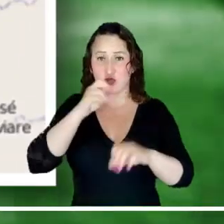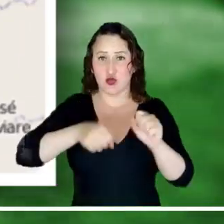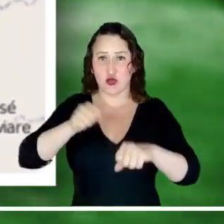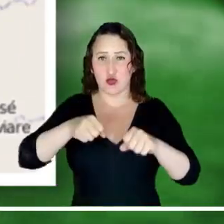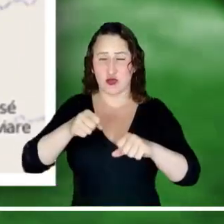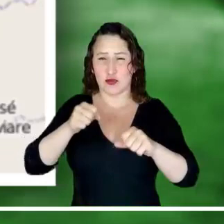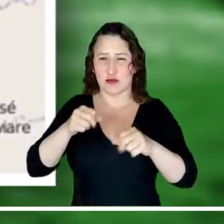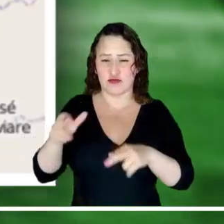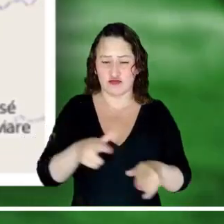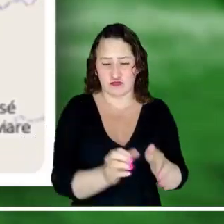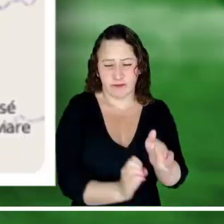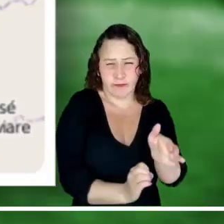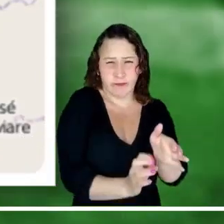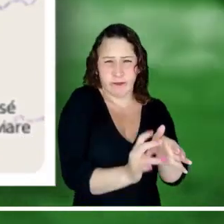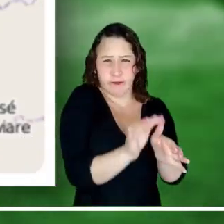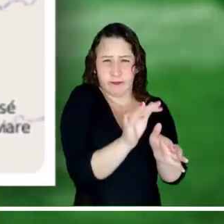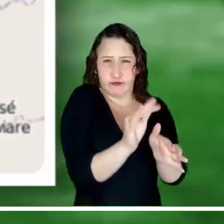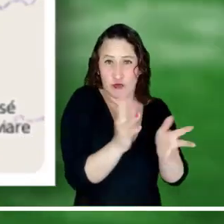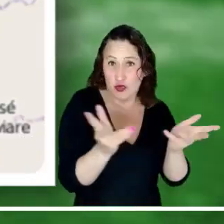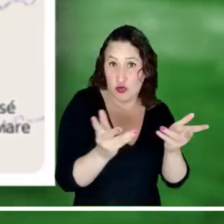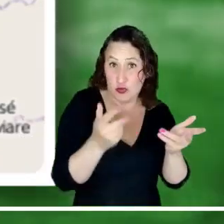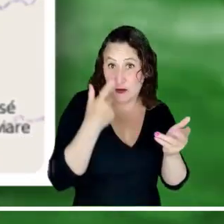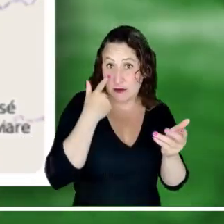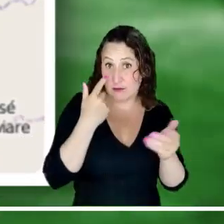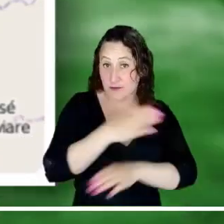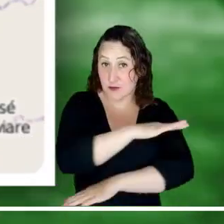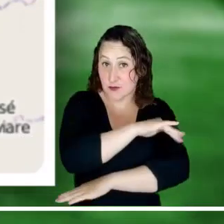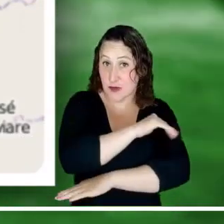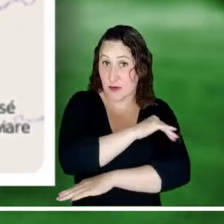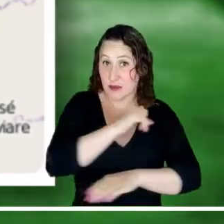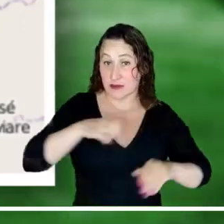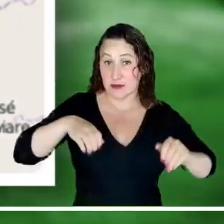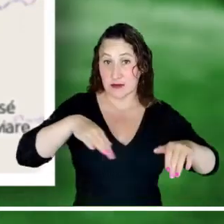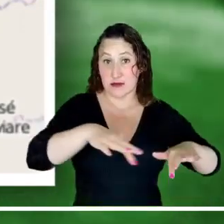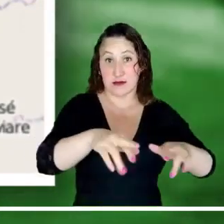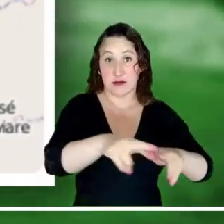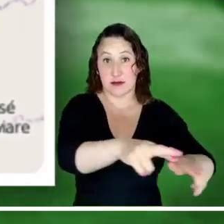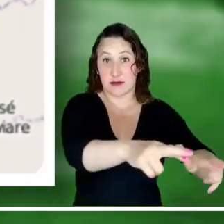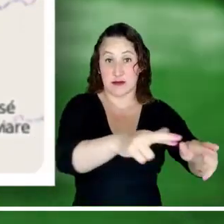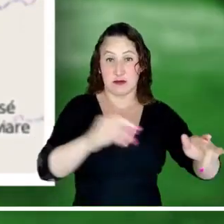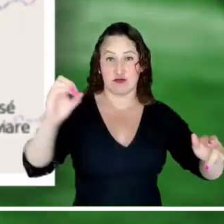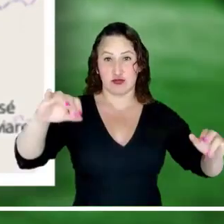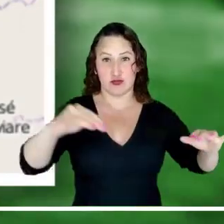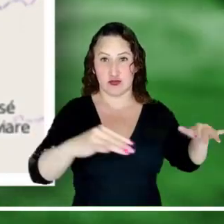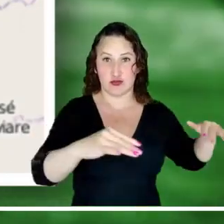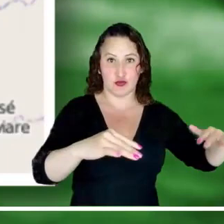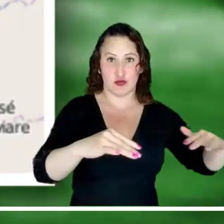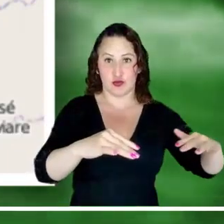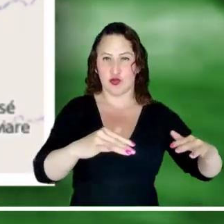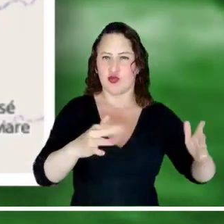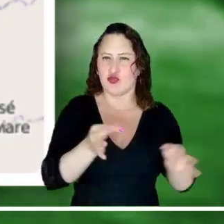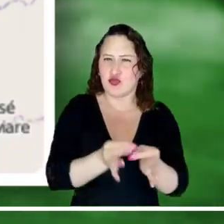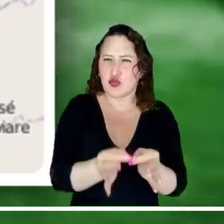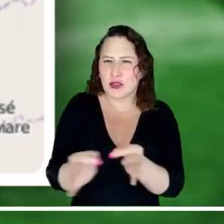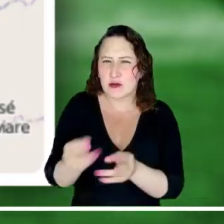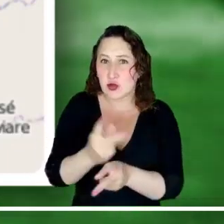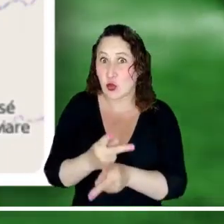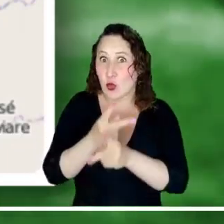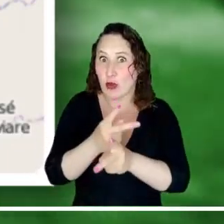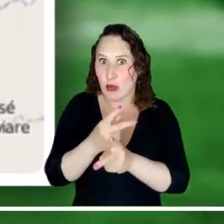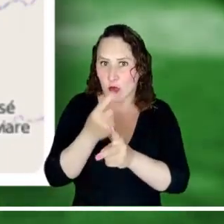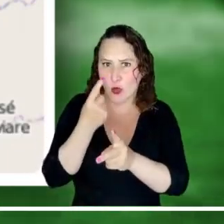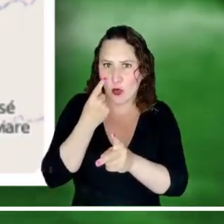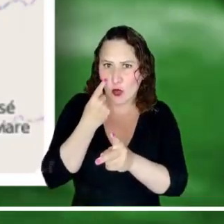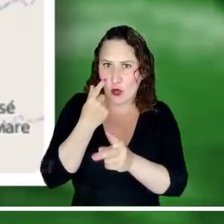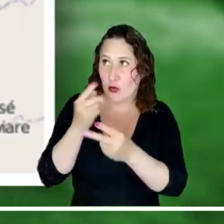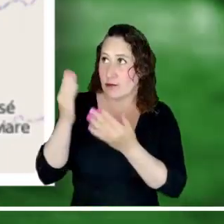Alerta roja por probabilidad de crecientes súbitas en el río Sumapaz y sus afluentes. Se recomienda atención en los municipios de